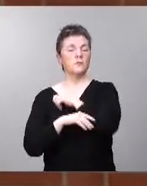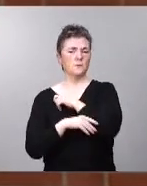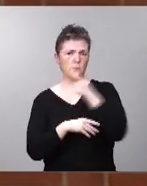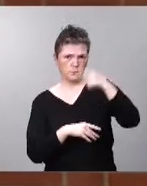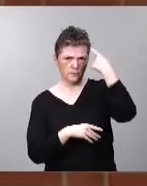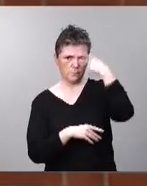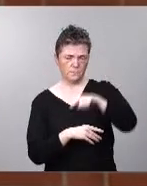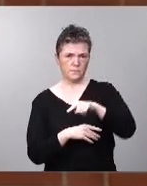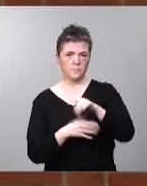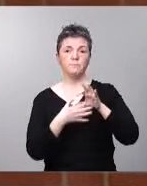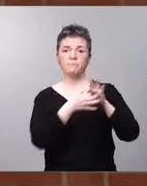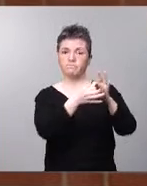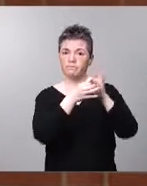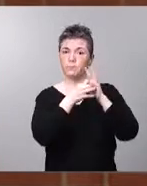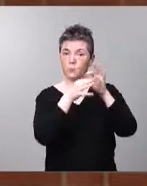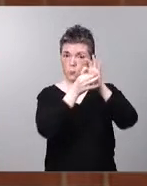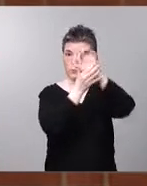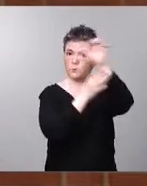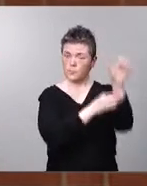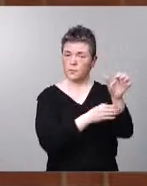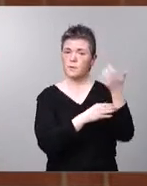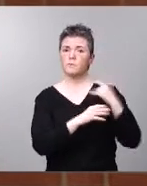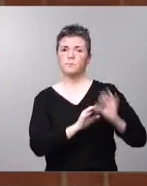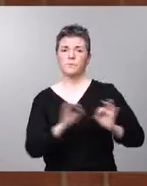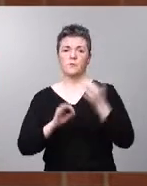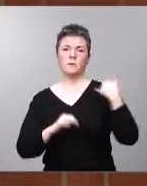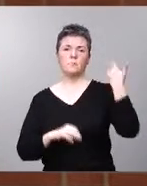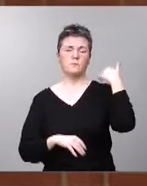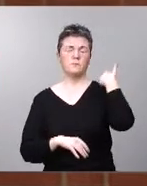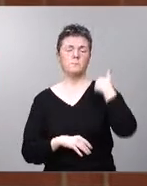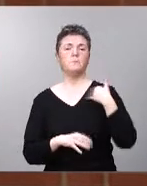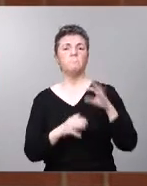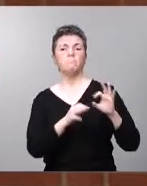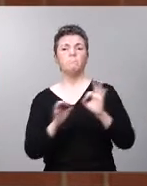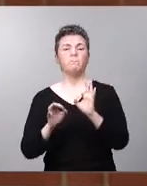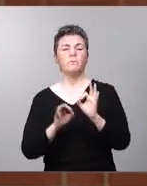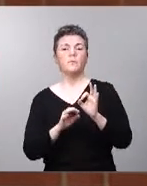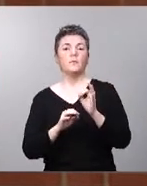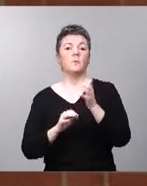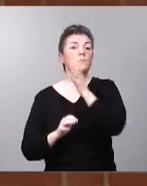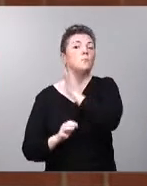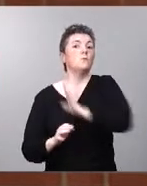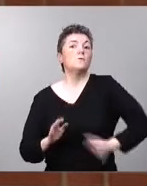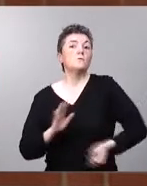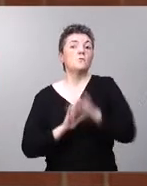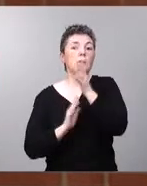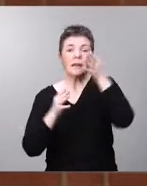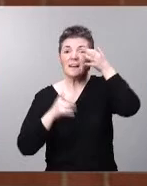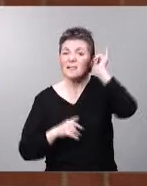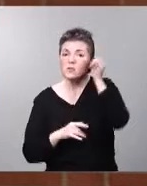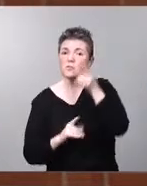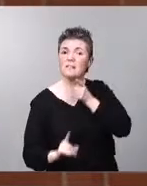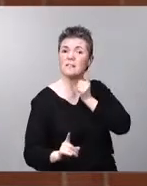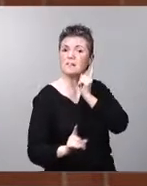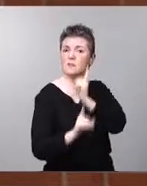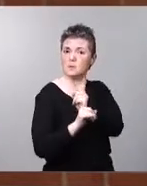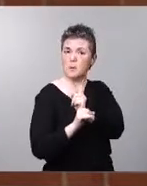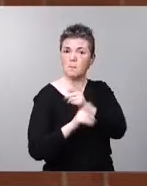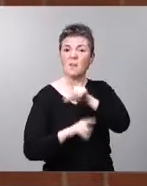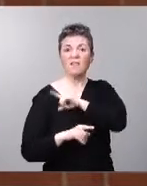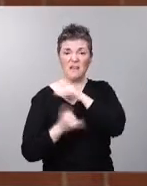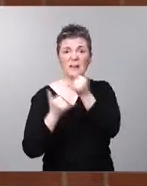coordinación con la unión europea lleva preparando hace tiempo la reacción ante este riesgo de agresión militar y de crisis que desgraciadamente